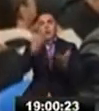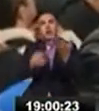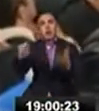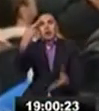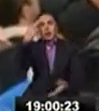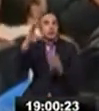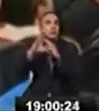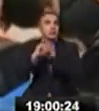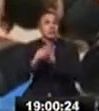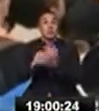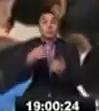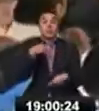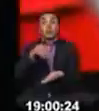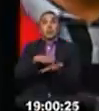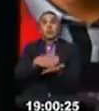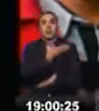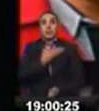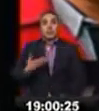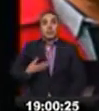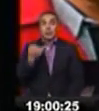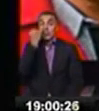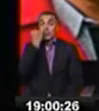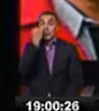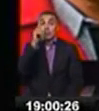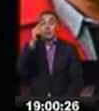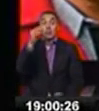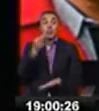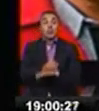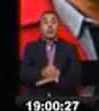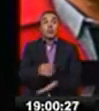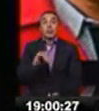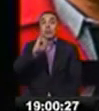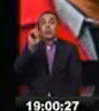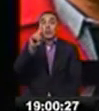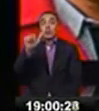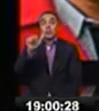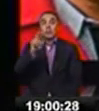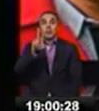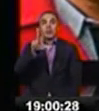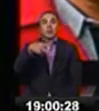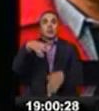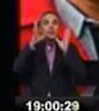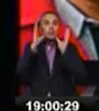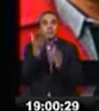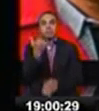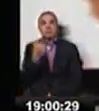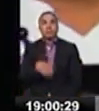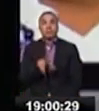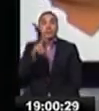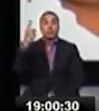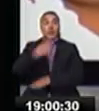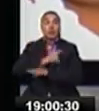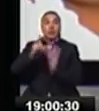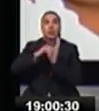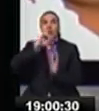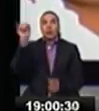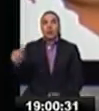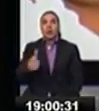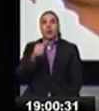el presidente del movimiento indígena campesino de Cotopaxi, Leonidas Issa, el 23 de diciembre. Tres días después, Jaime